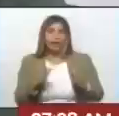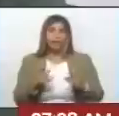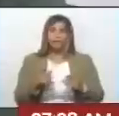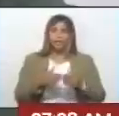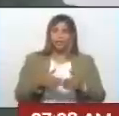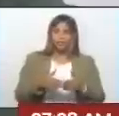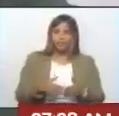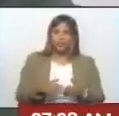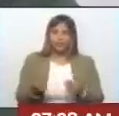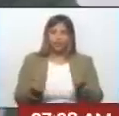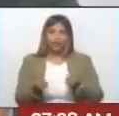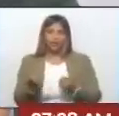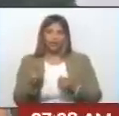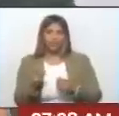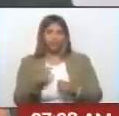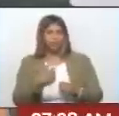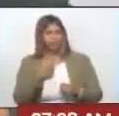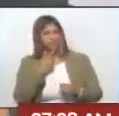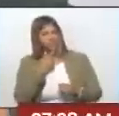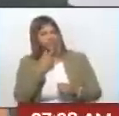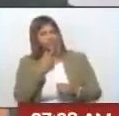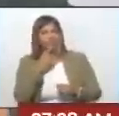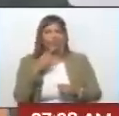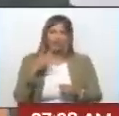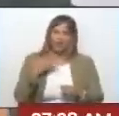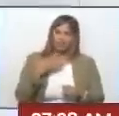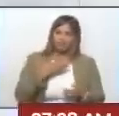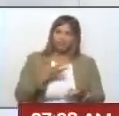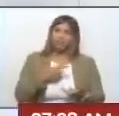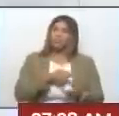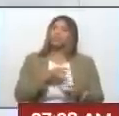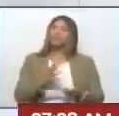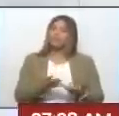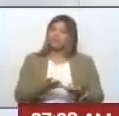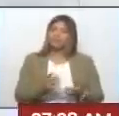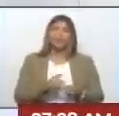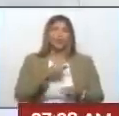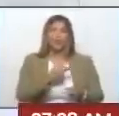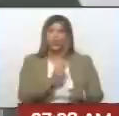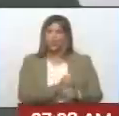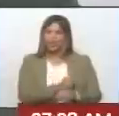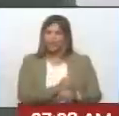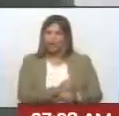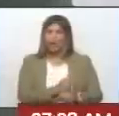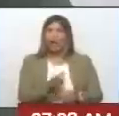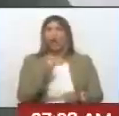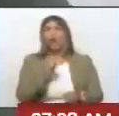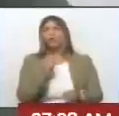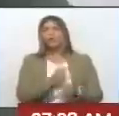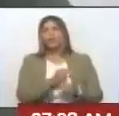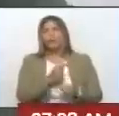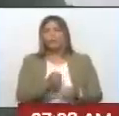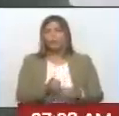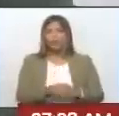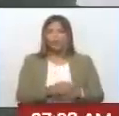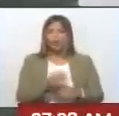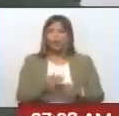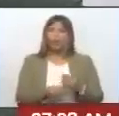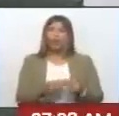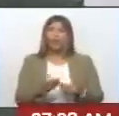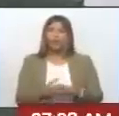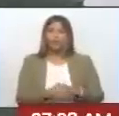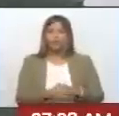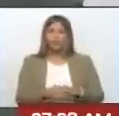para tener carros nuevos, tú dices, aquí está ocurriendo algo extraño. Claro, claro. No trabaja. Es como que me pregunten a mí, mira, ¿cómo hacen